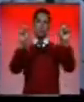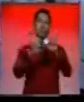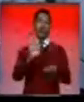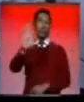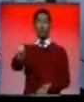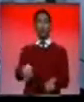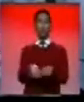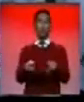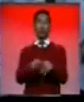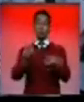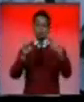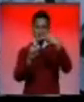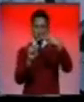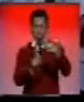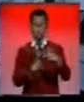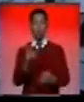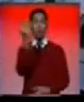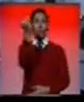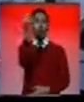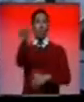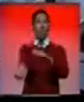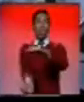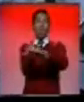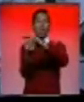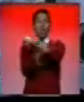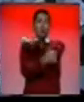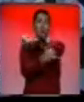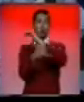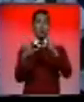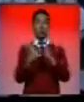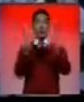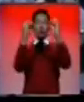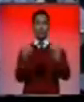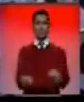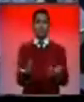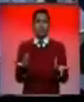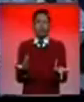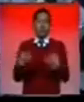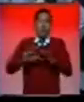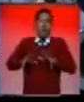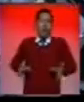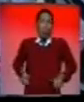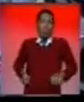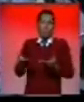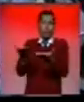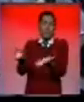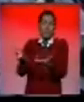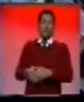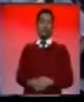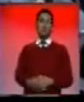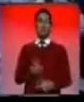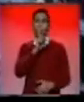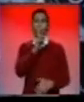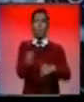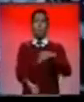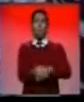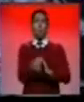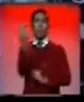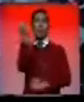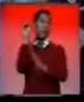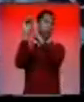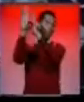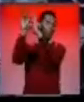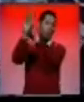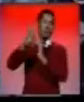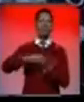fiscales permiten todas estas corruptelas. Nadie va a un paraíso fiscal para transparentar sus cuentas, para pagar impuestos. Es la máxima expresión del capitalismo